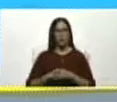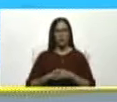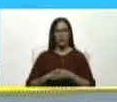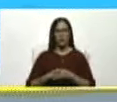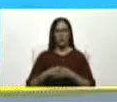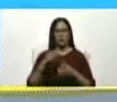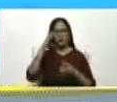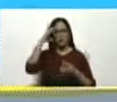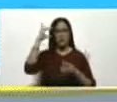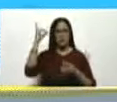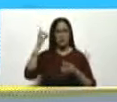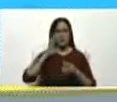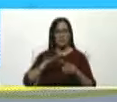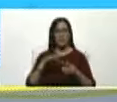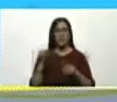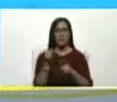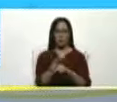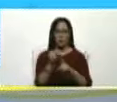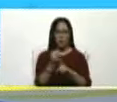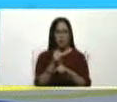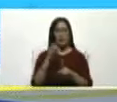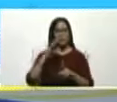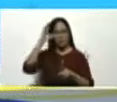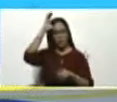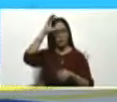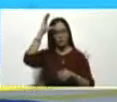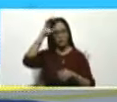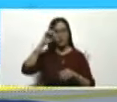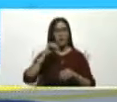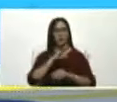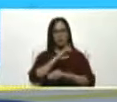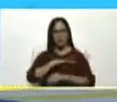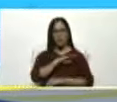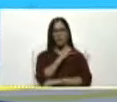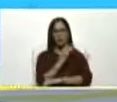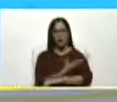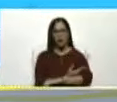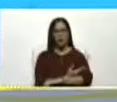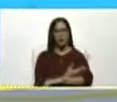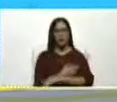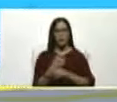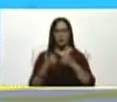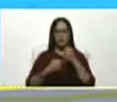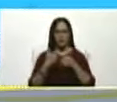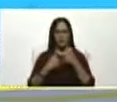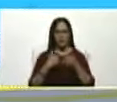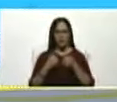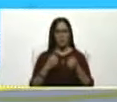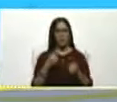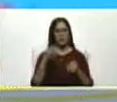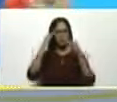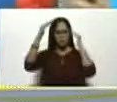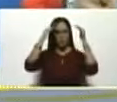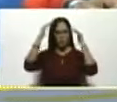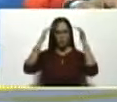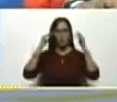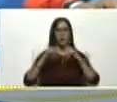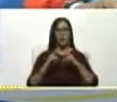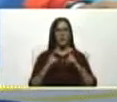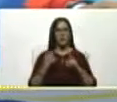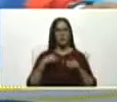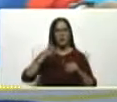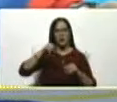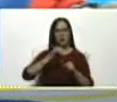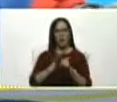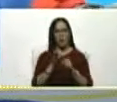golpeada, está consciente, está fuerte, me acaba de escribir, les mando un saludo, pero yo mandé a Jorge